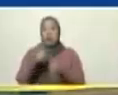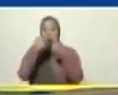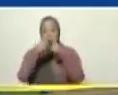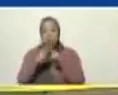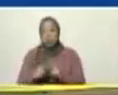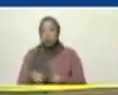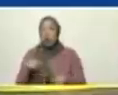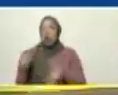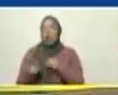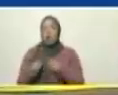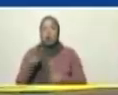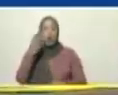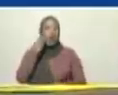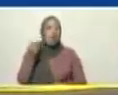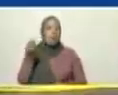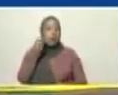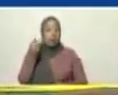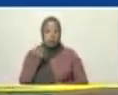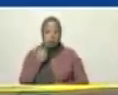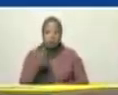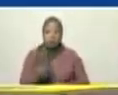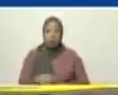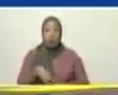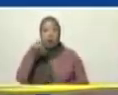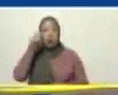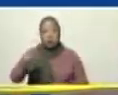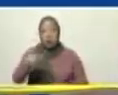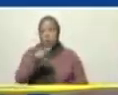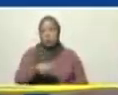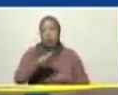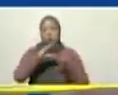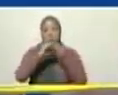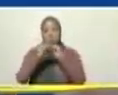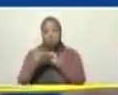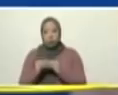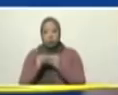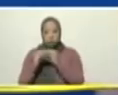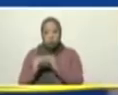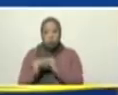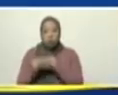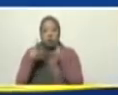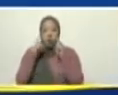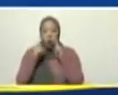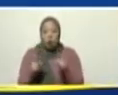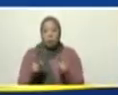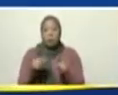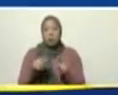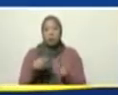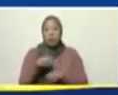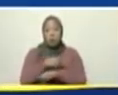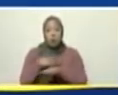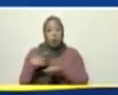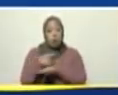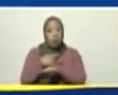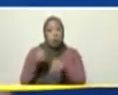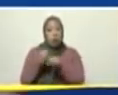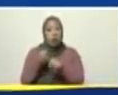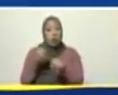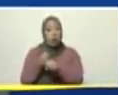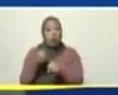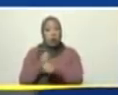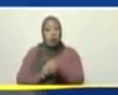ahí? Vi a un pueblo organizado, vi a un gobierno que de